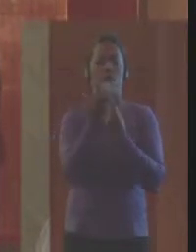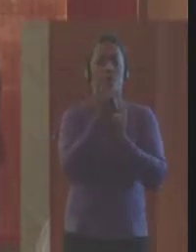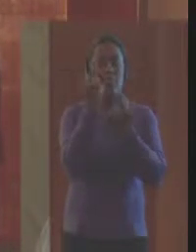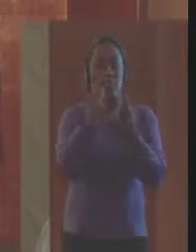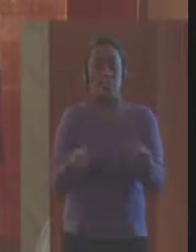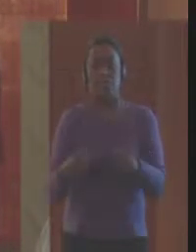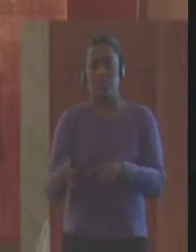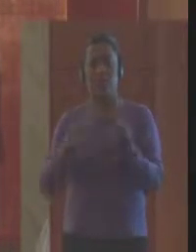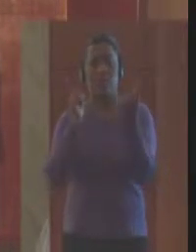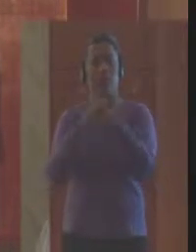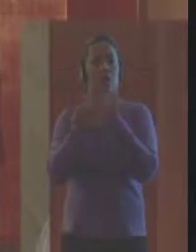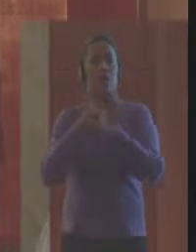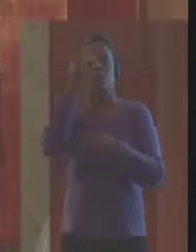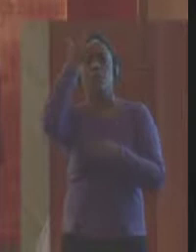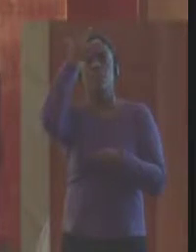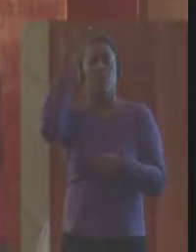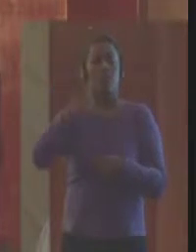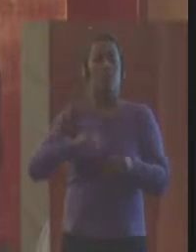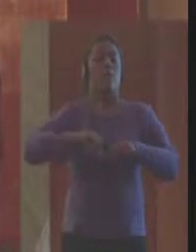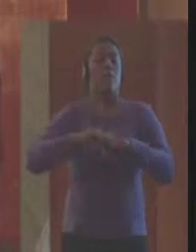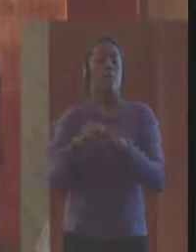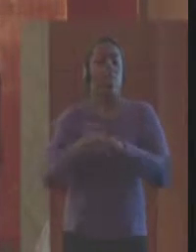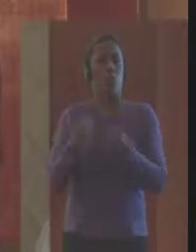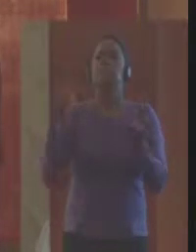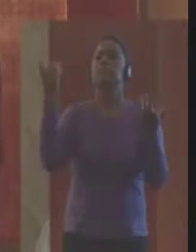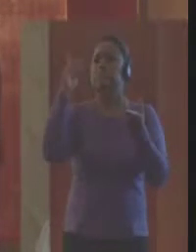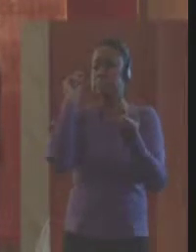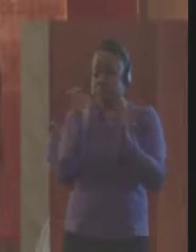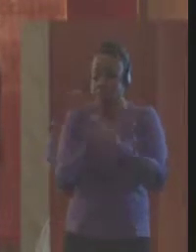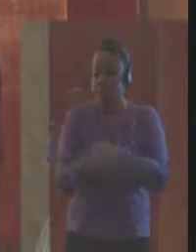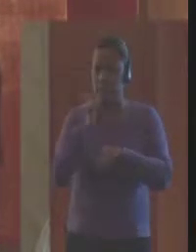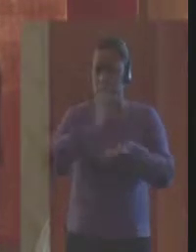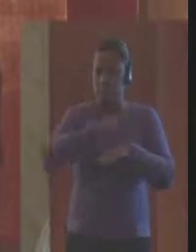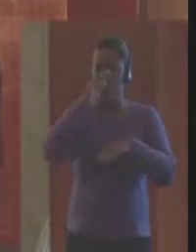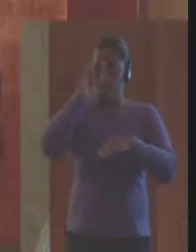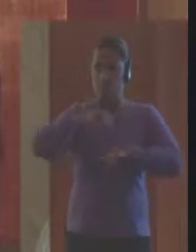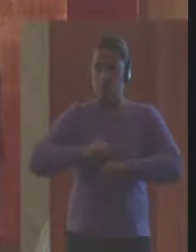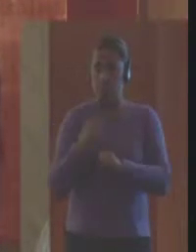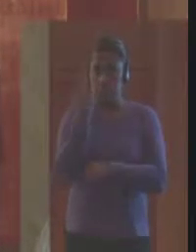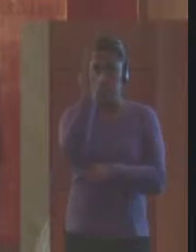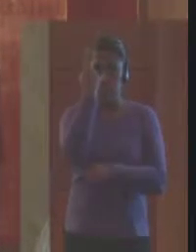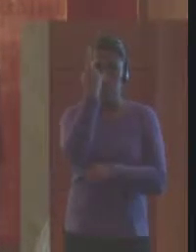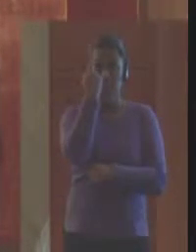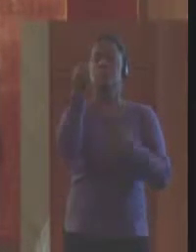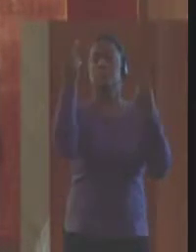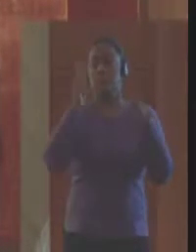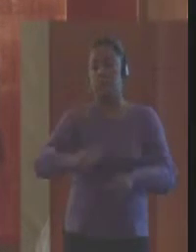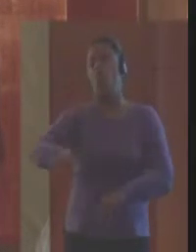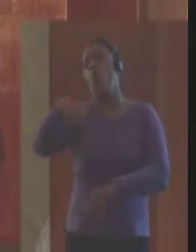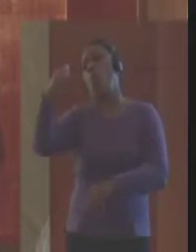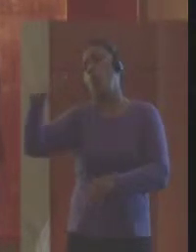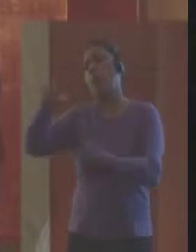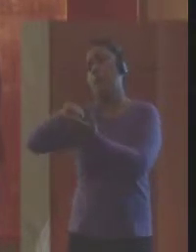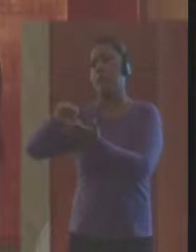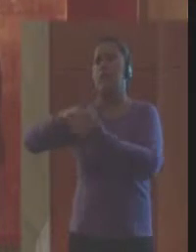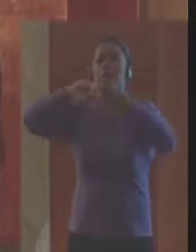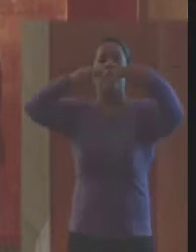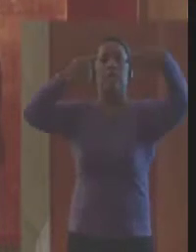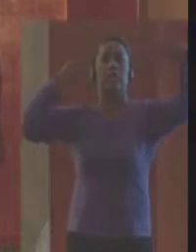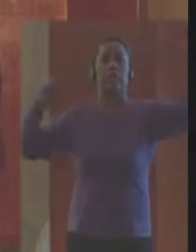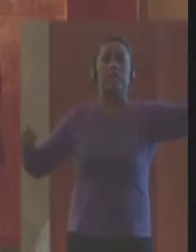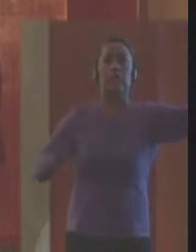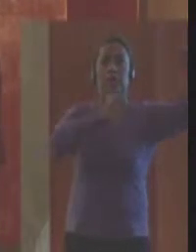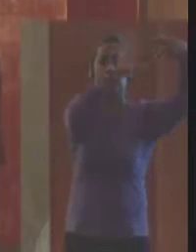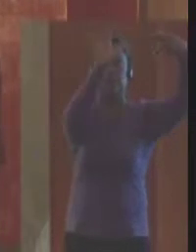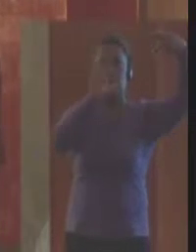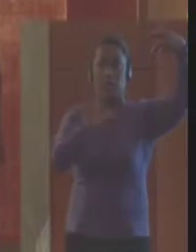para Bogotá y la región, porque entendíamos que el problema de cambio climático no era solamente Bogotá, sino que tenía que ver con toda la región. Toda vez que